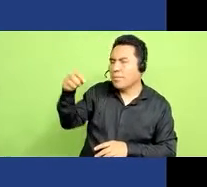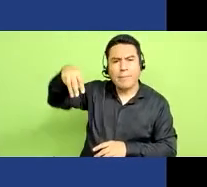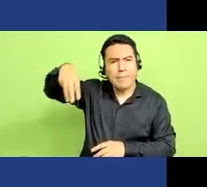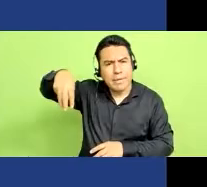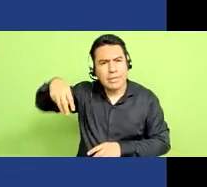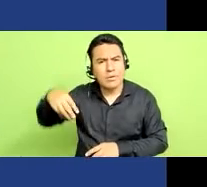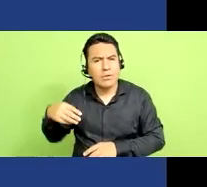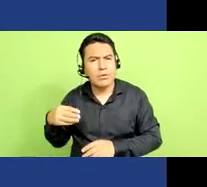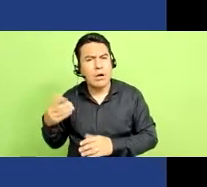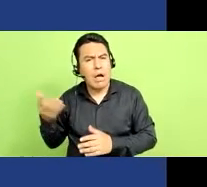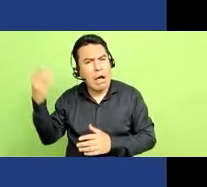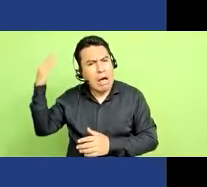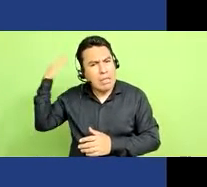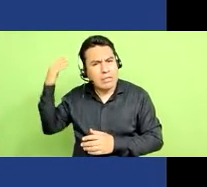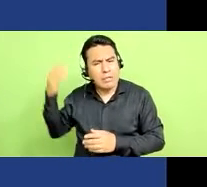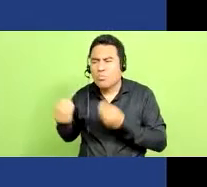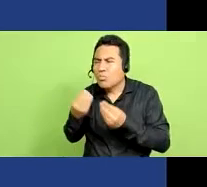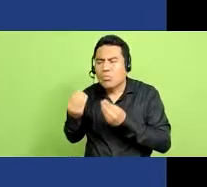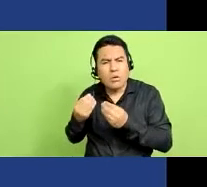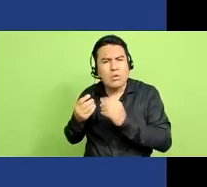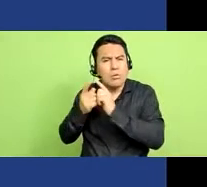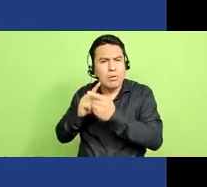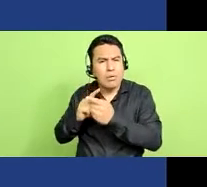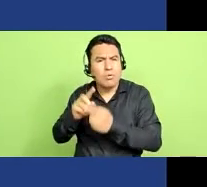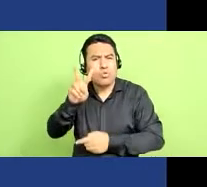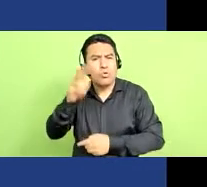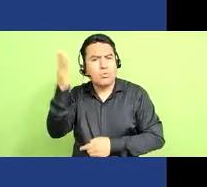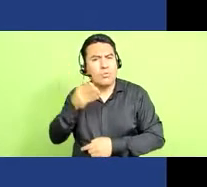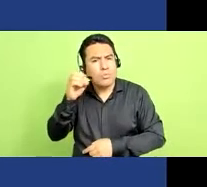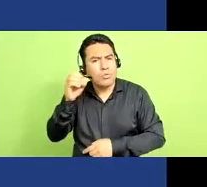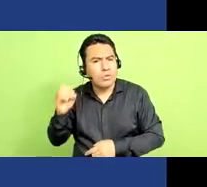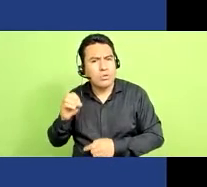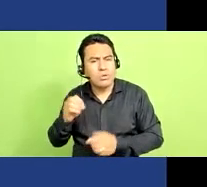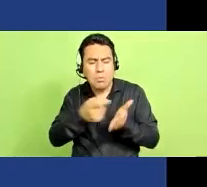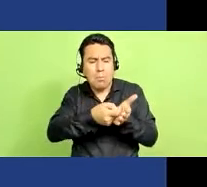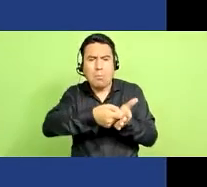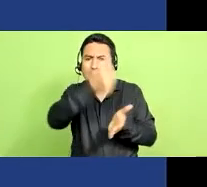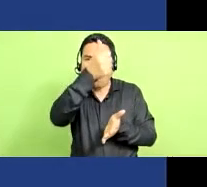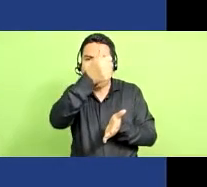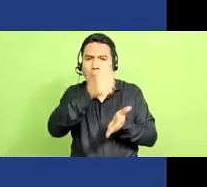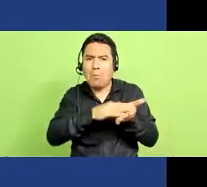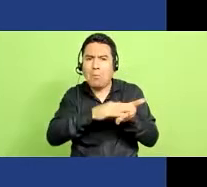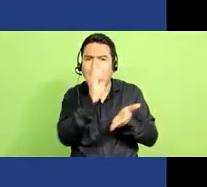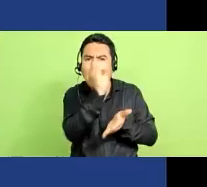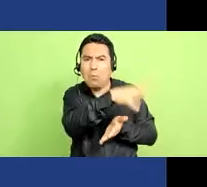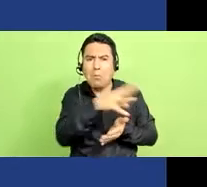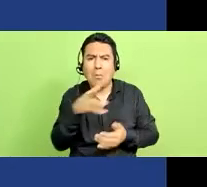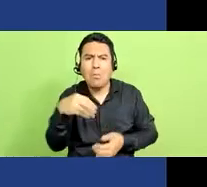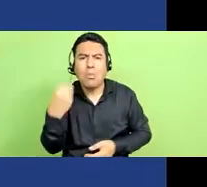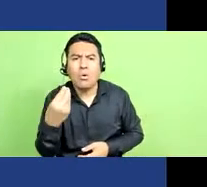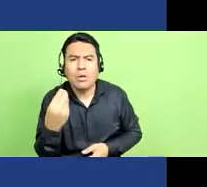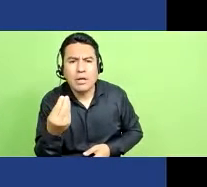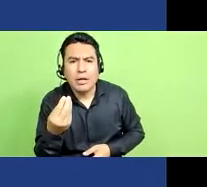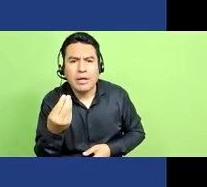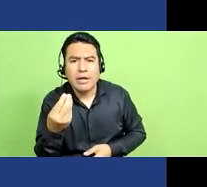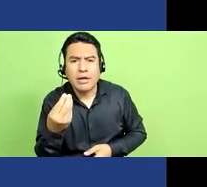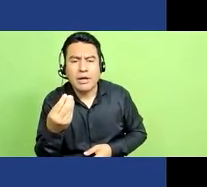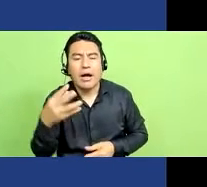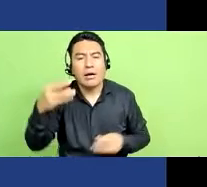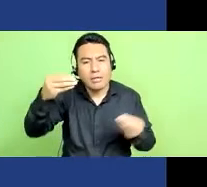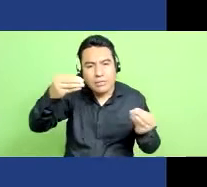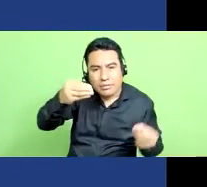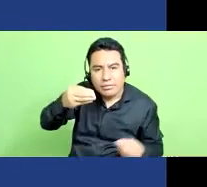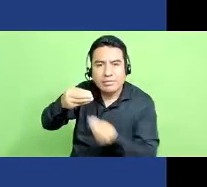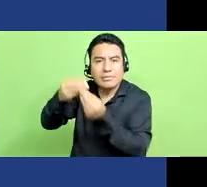que tenía más de dos metros aplicada el 2 por ciento porque se anuló porque se está agregando un un artículo